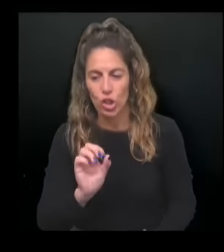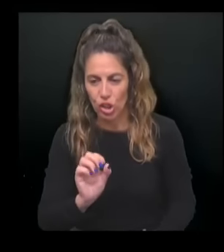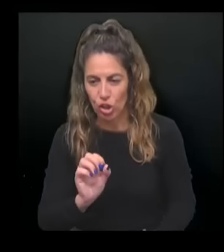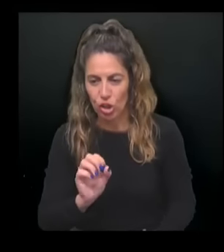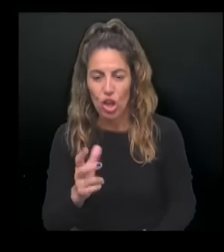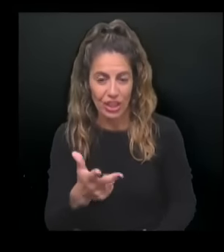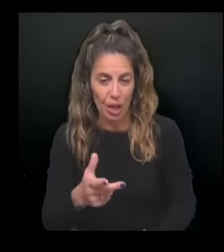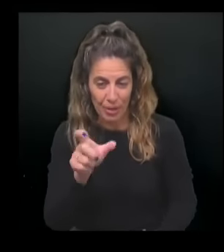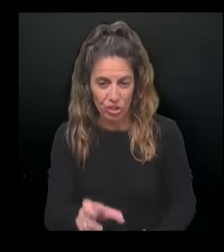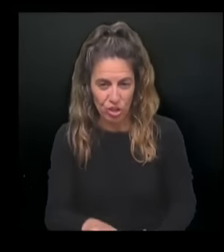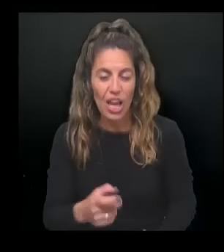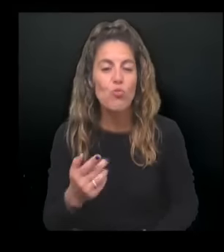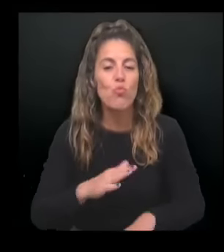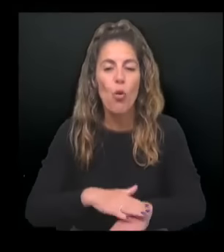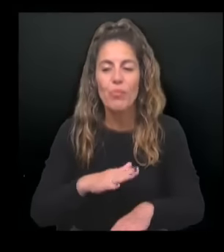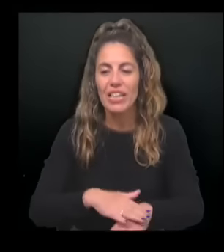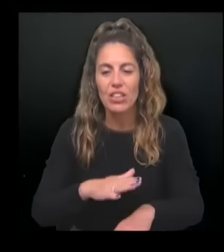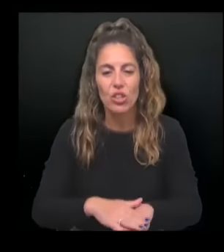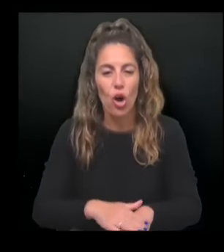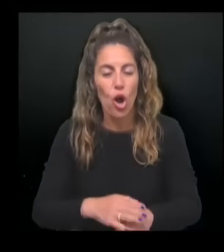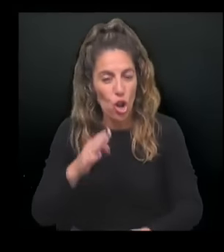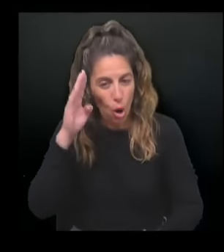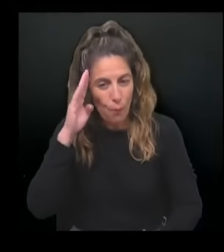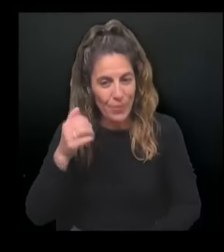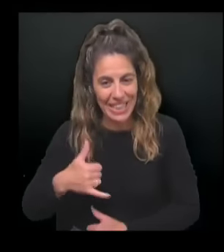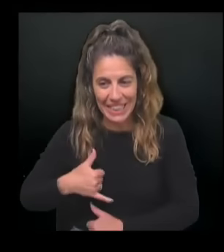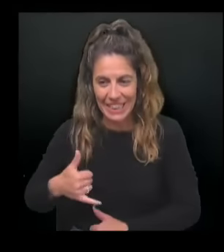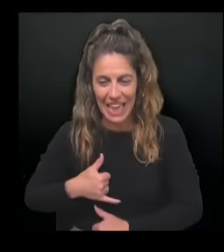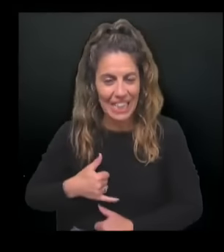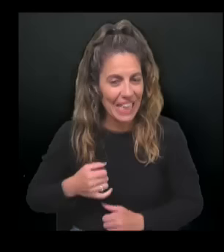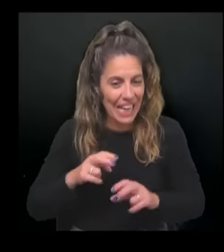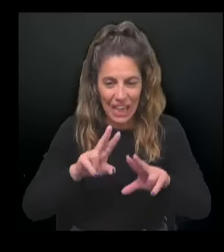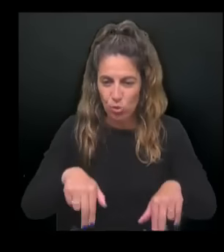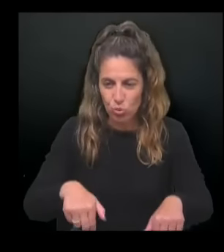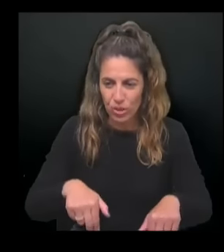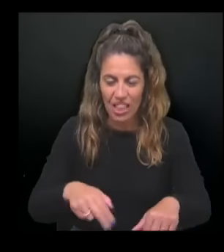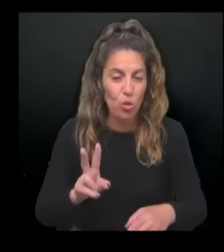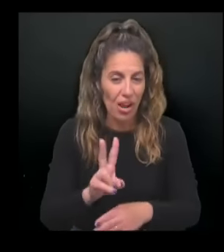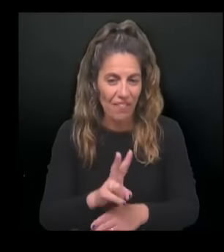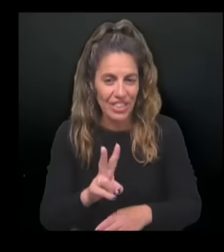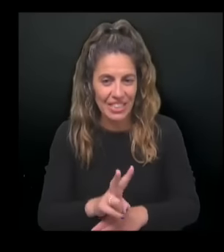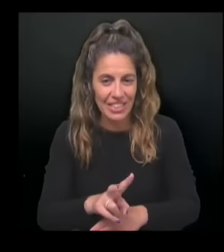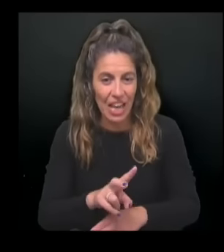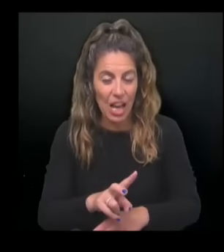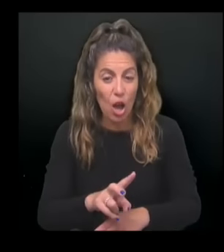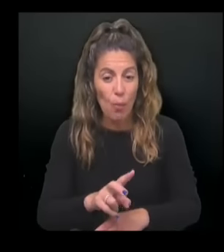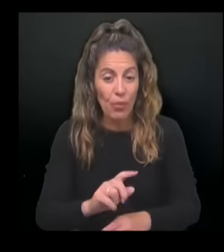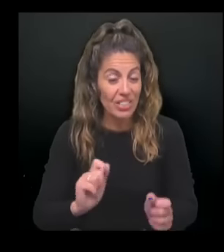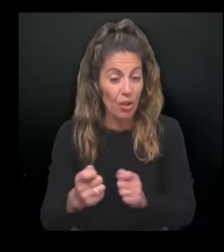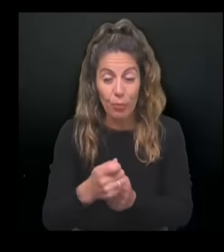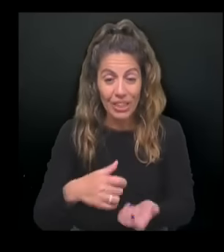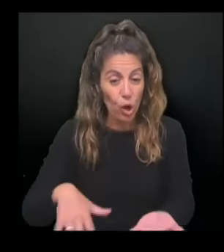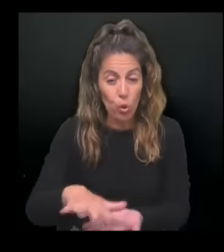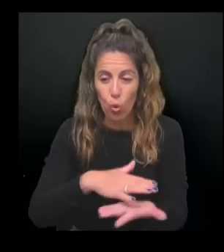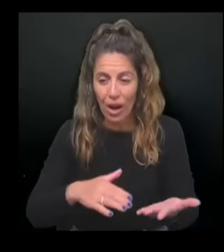momento determinado, los militares clausuran toda visita, ¿no? Es decir, porque se había convertido en un lugar de manifestación,